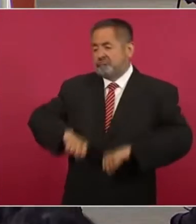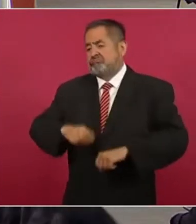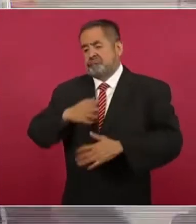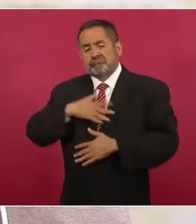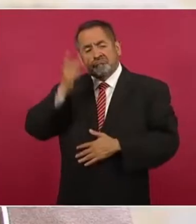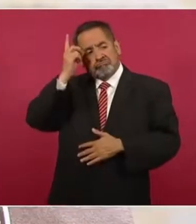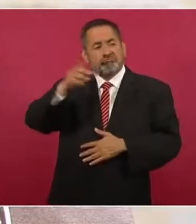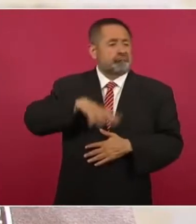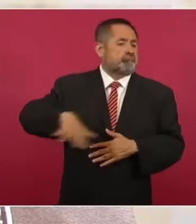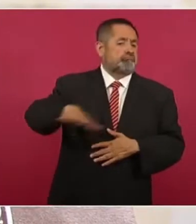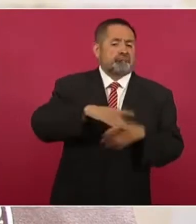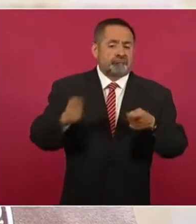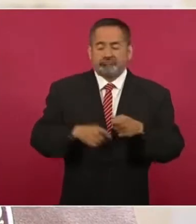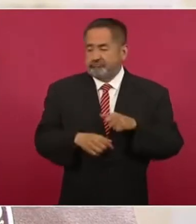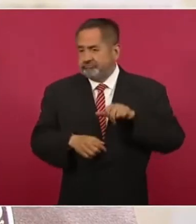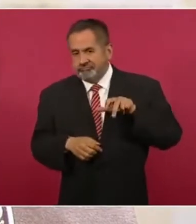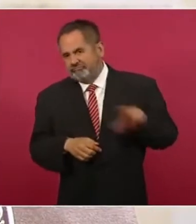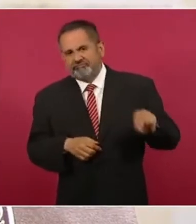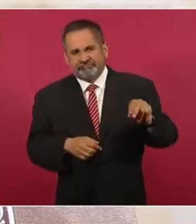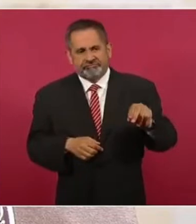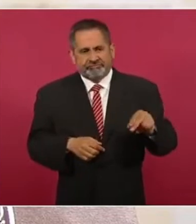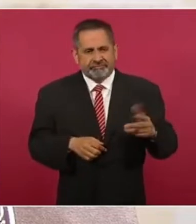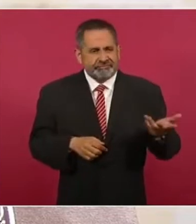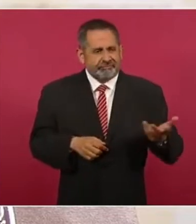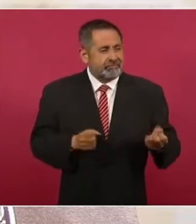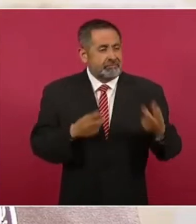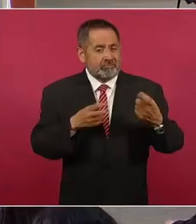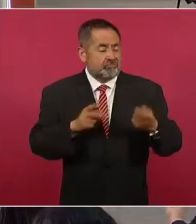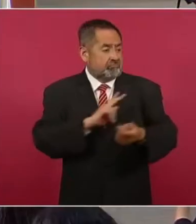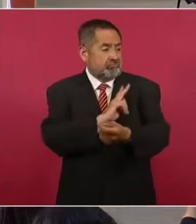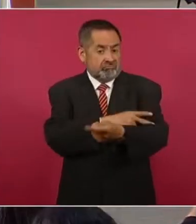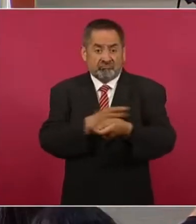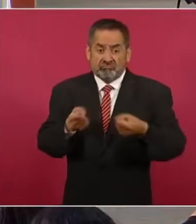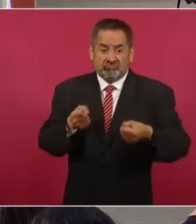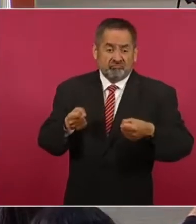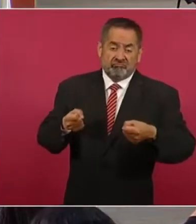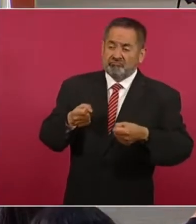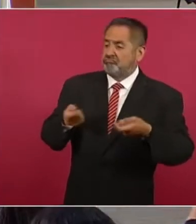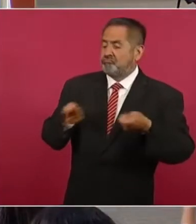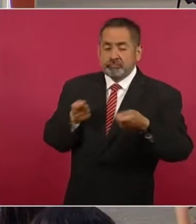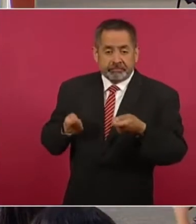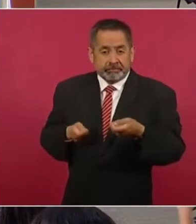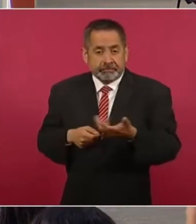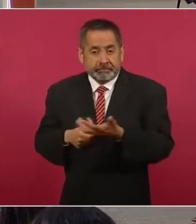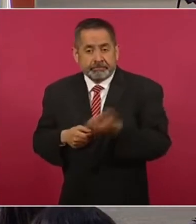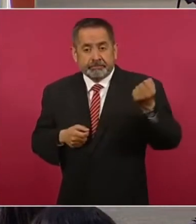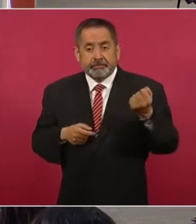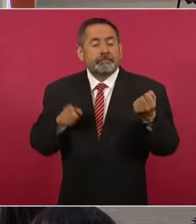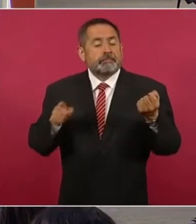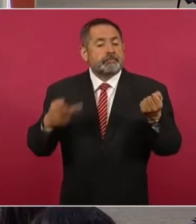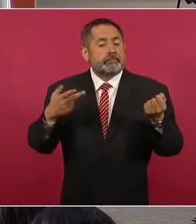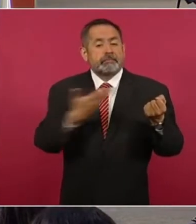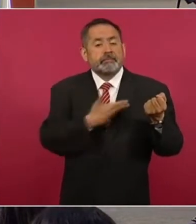dueños. Pues imagínense cuánto poder tenían que se llevaron al presidente